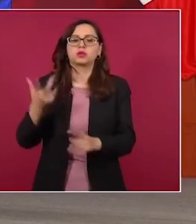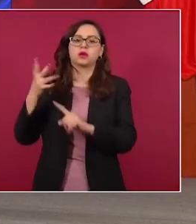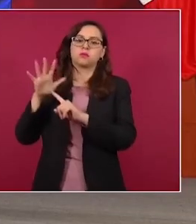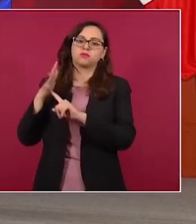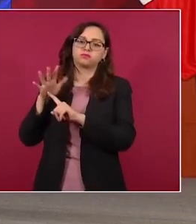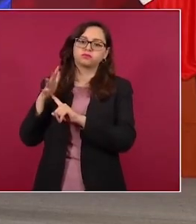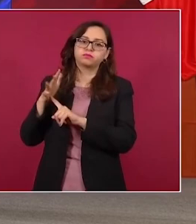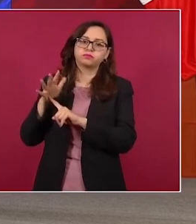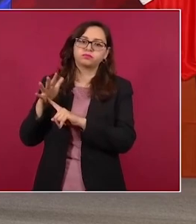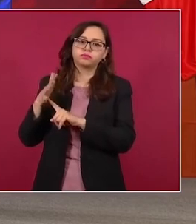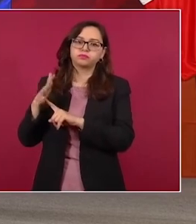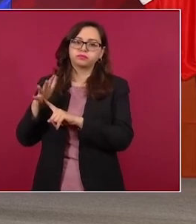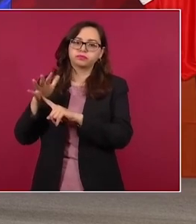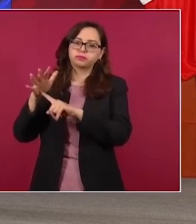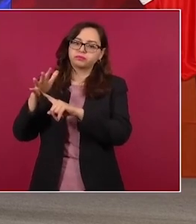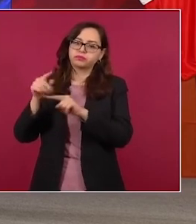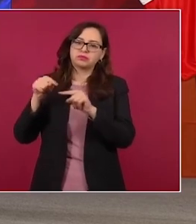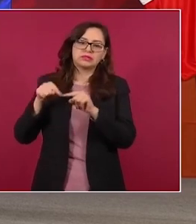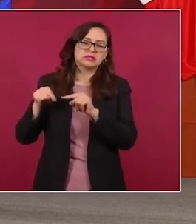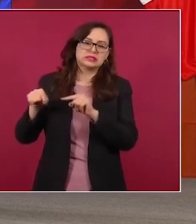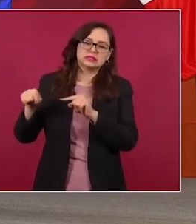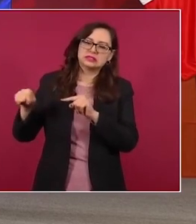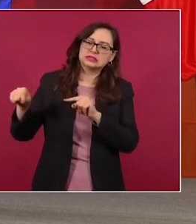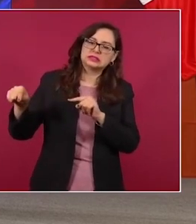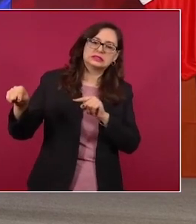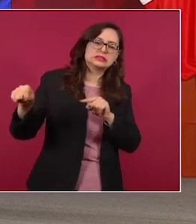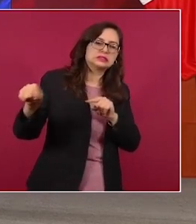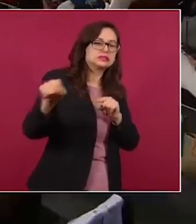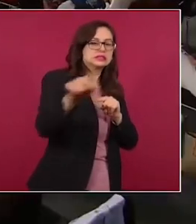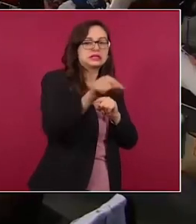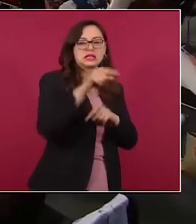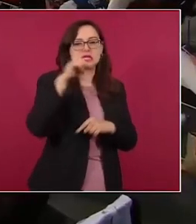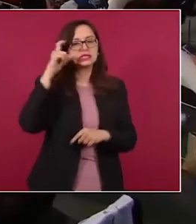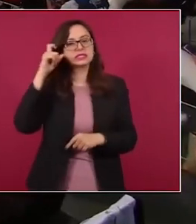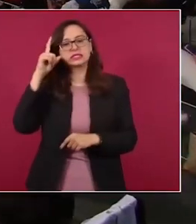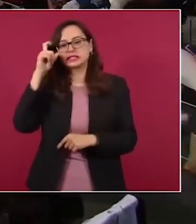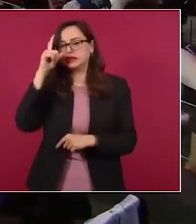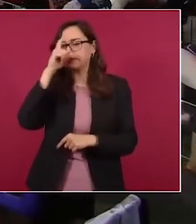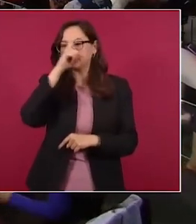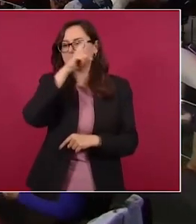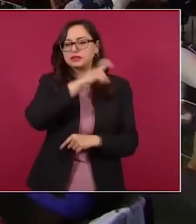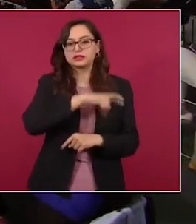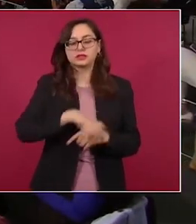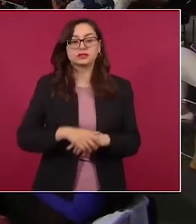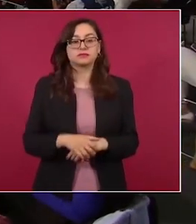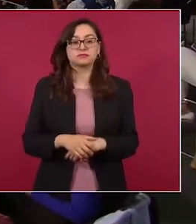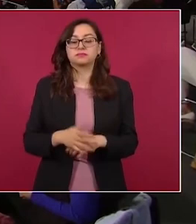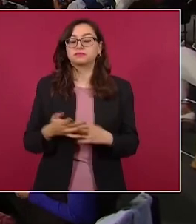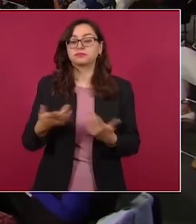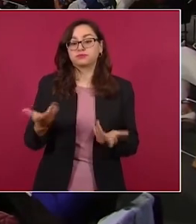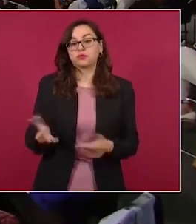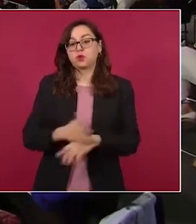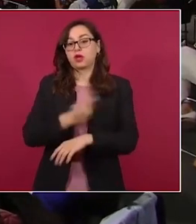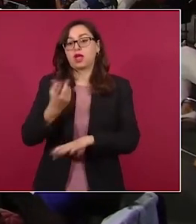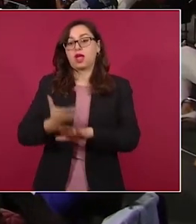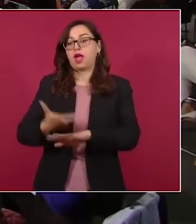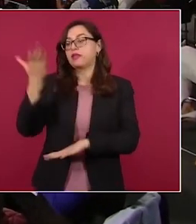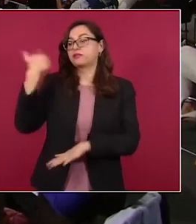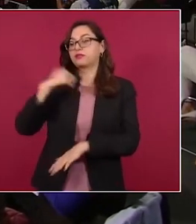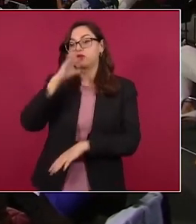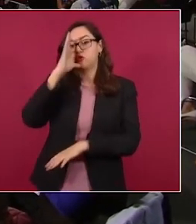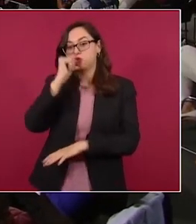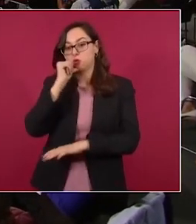Este tramo fue el que nos costó. Aprovecho para informar que ya no hay amparos. Es